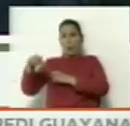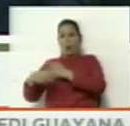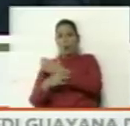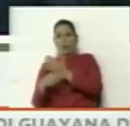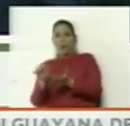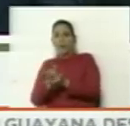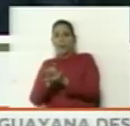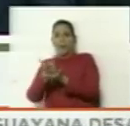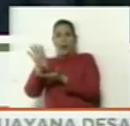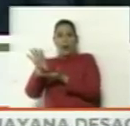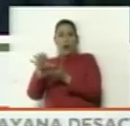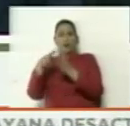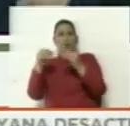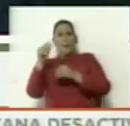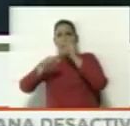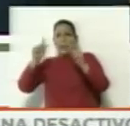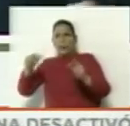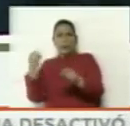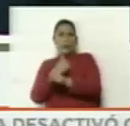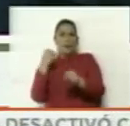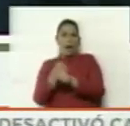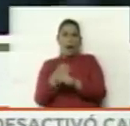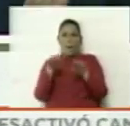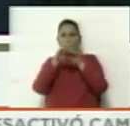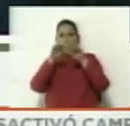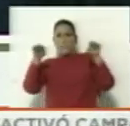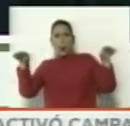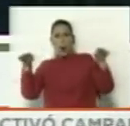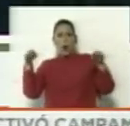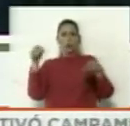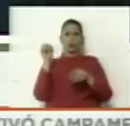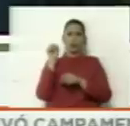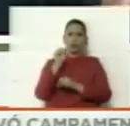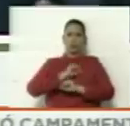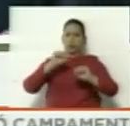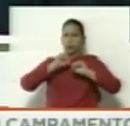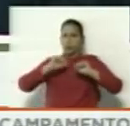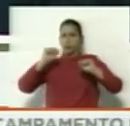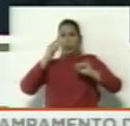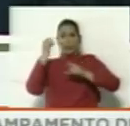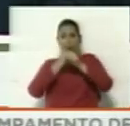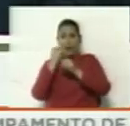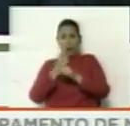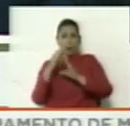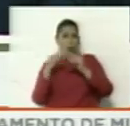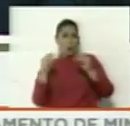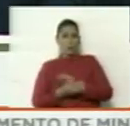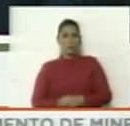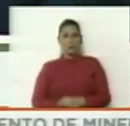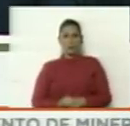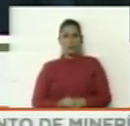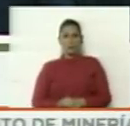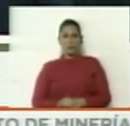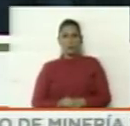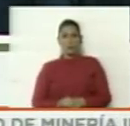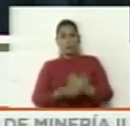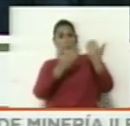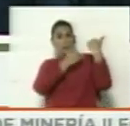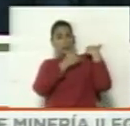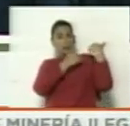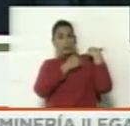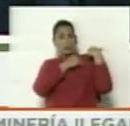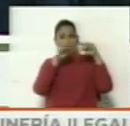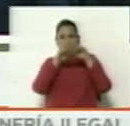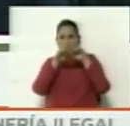a todas las personas que trabajaron para montar las tarimas, el sonido, a los trabajadores que se encargaron del montaje del